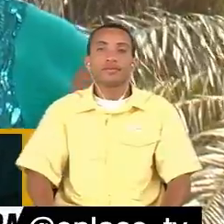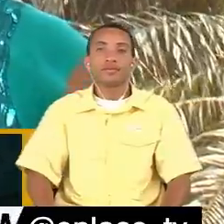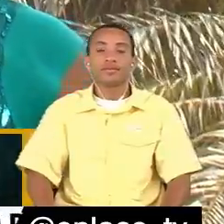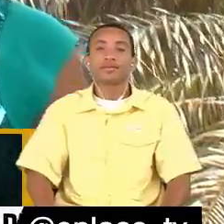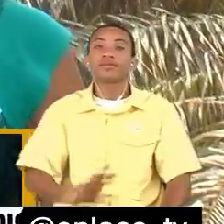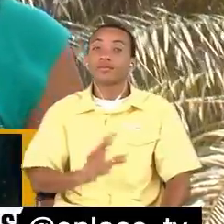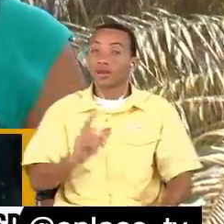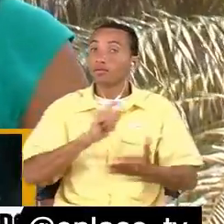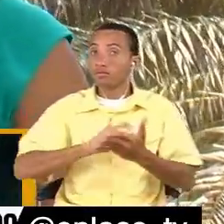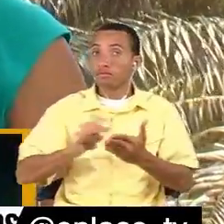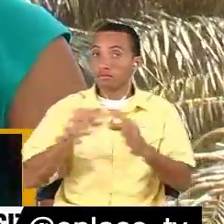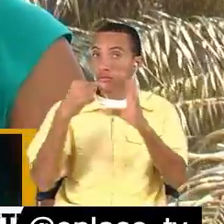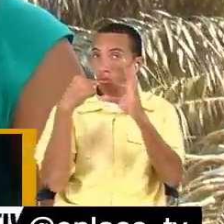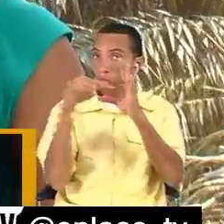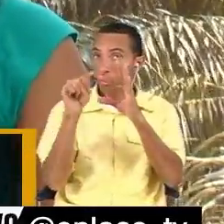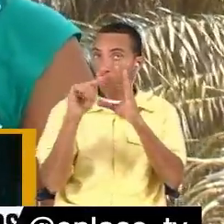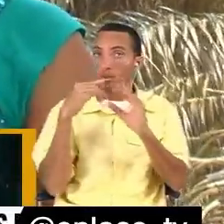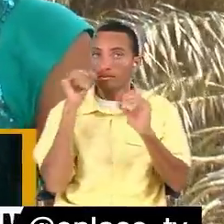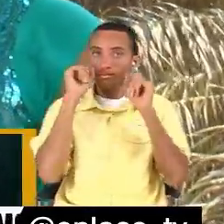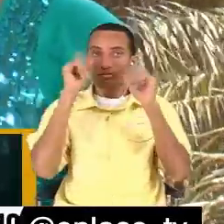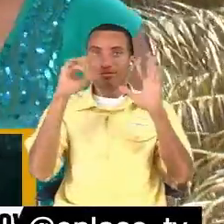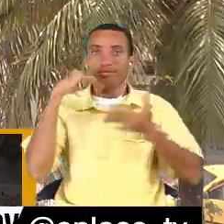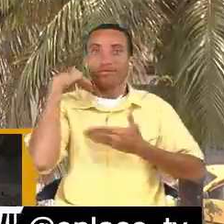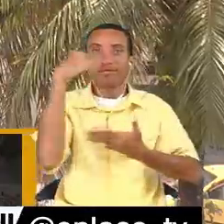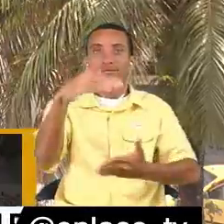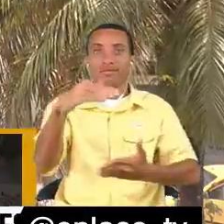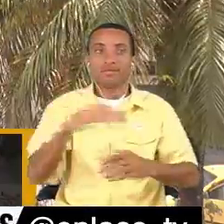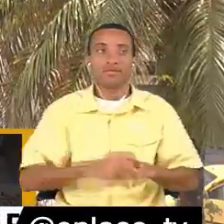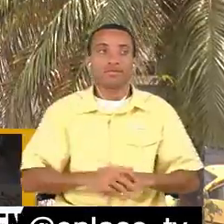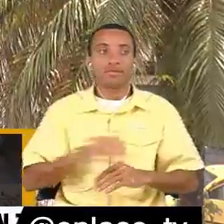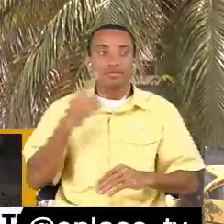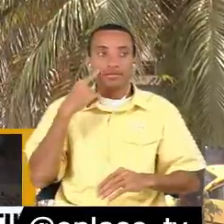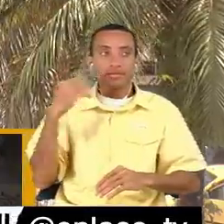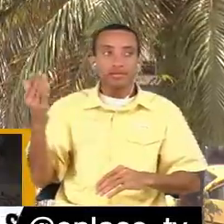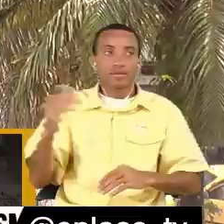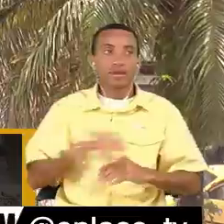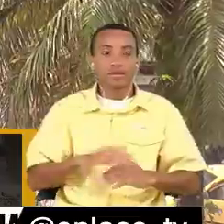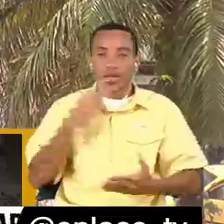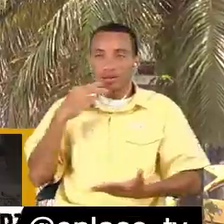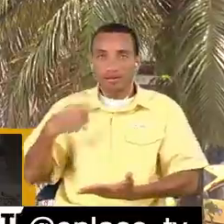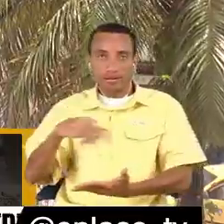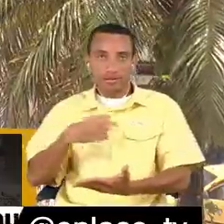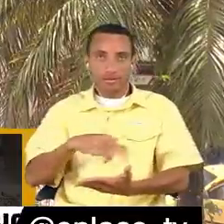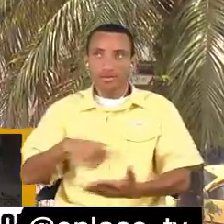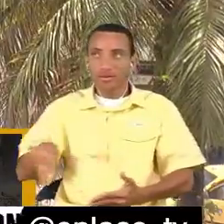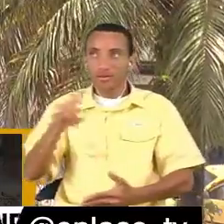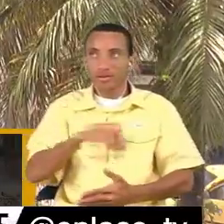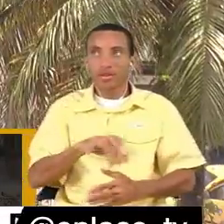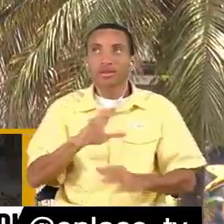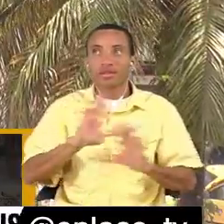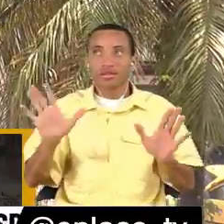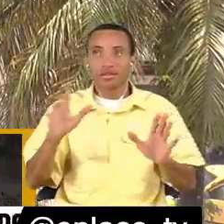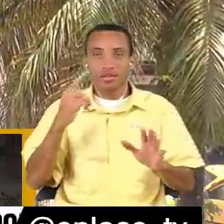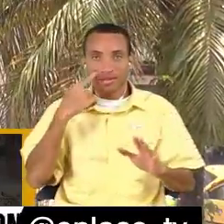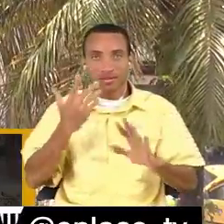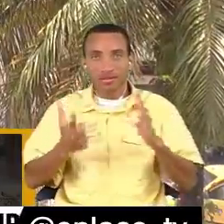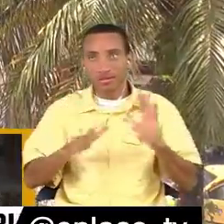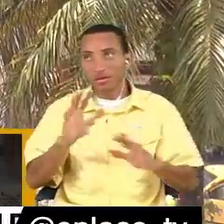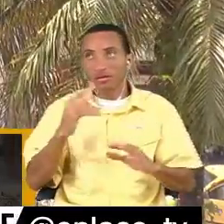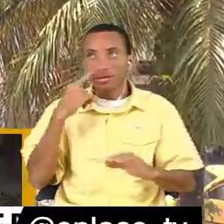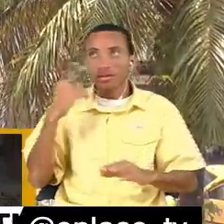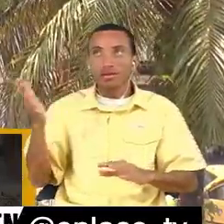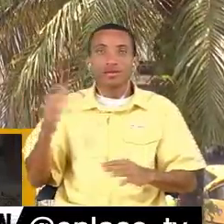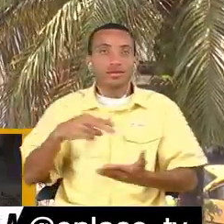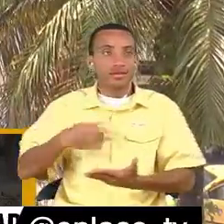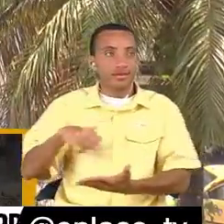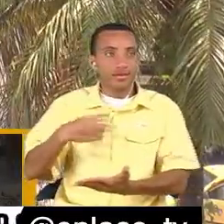322-201-0860. Escríbanos y nosotros vamos a darle premios y todo. Bueno, listo, muchachas. En realidad lo mío no es el baile. Lo de ustedes me imagino que sí. Entonces, ¿qué les parece si las dejo y